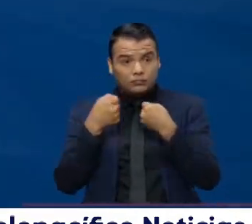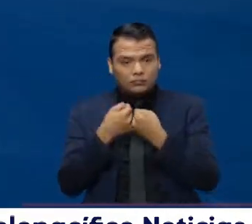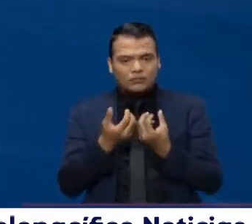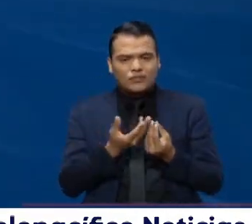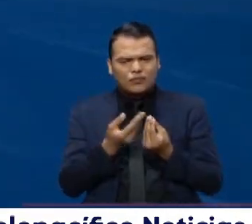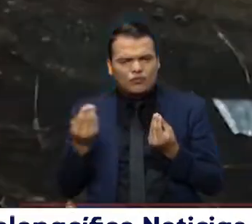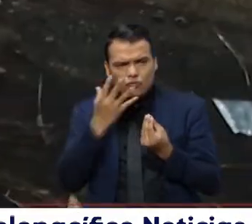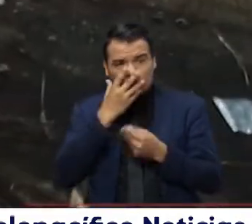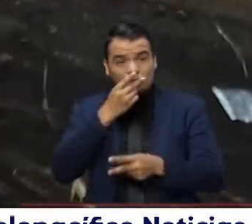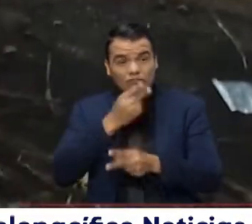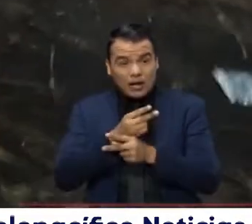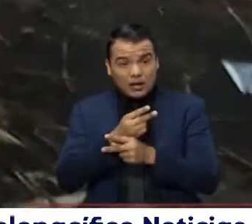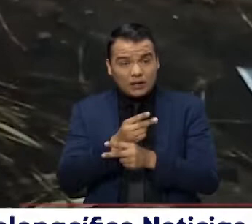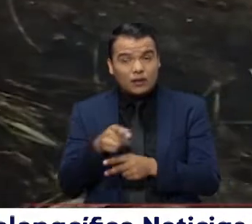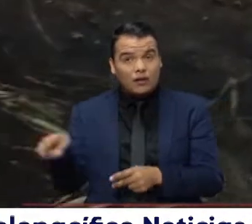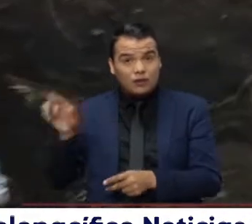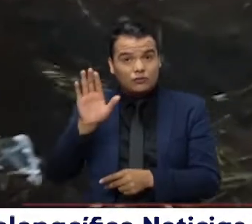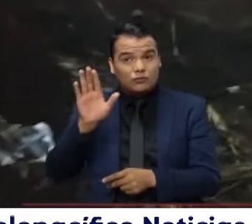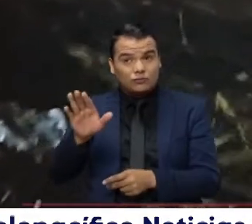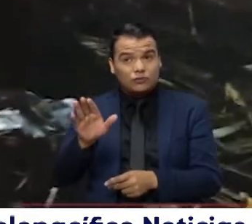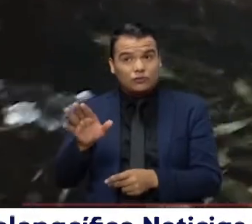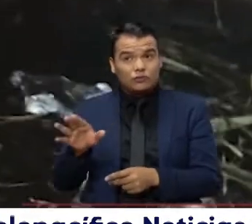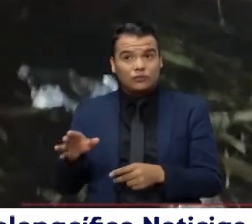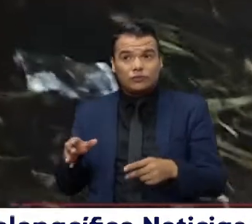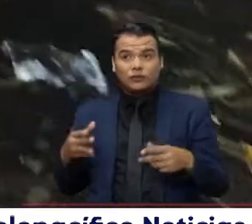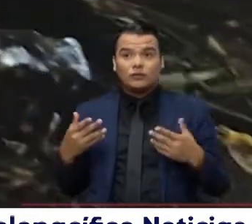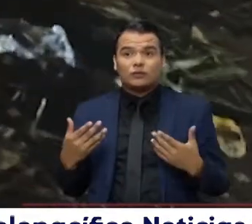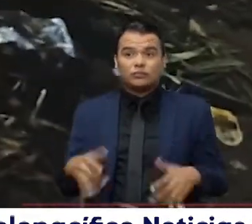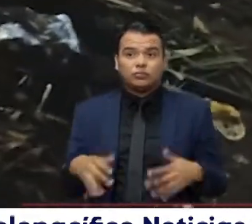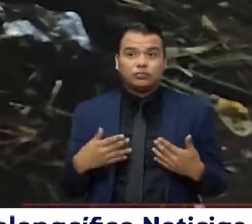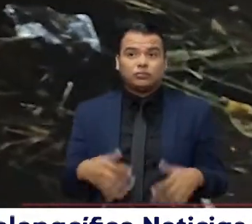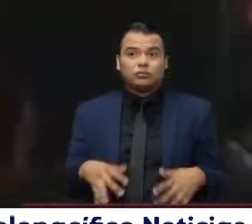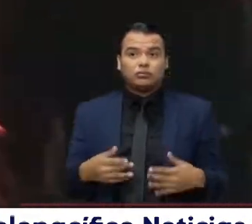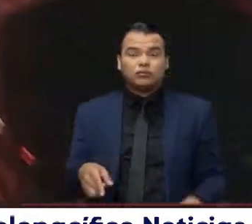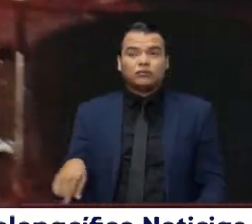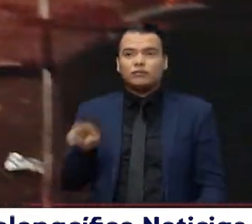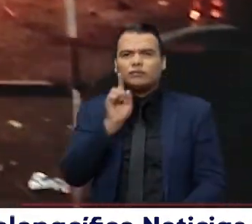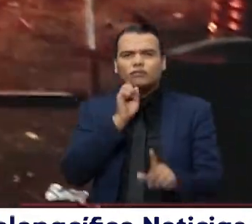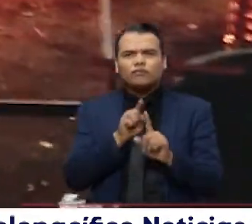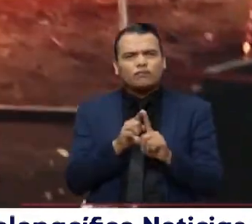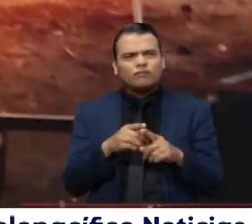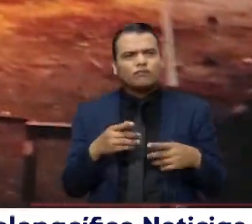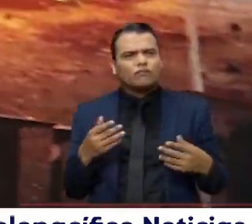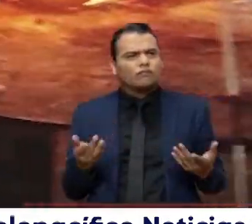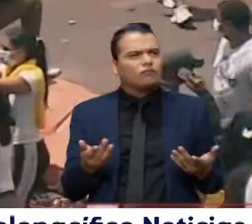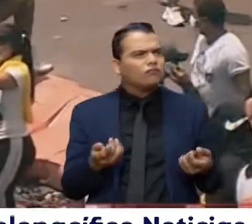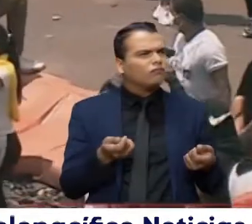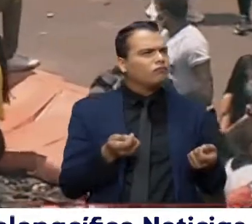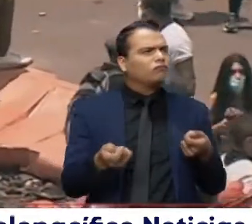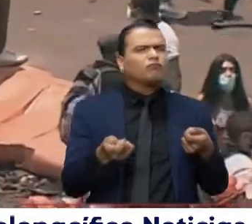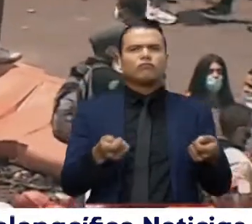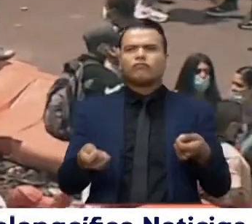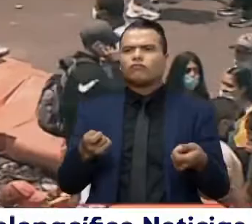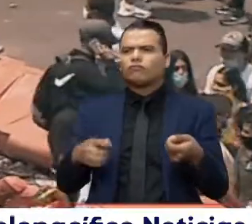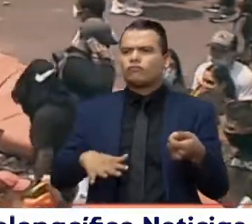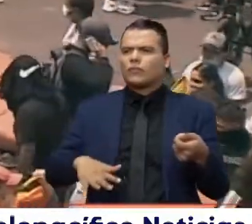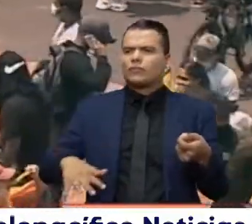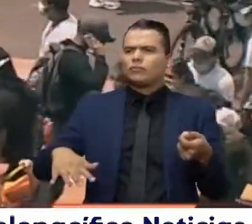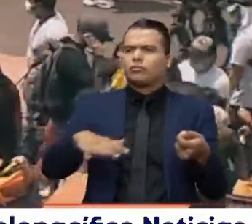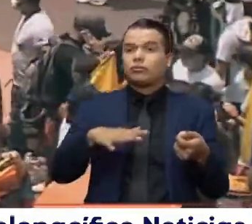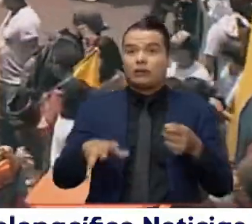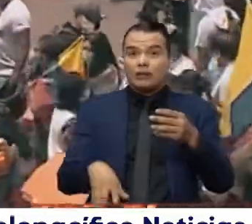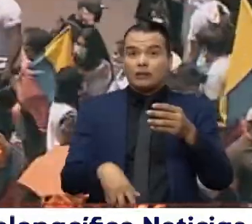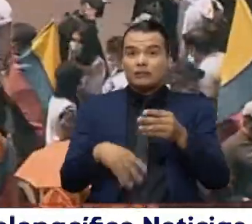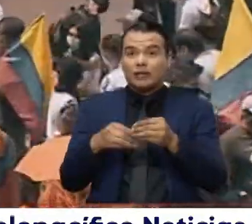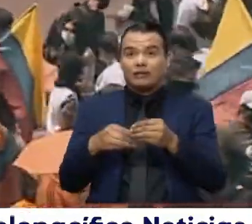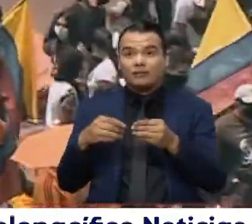bandas criminales de sicariato y microtráfico del sector para controlar los barrios en los que hacían presencia. El ente acusador también los